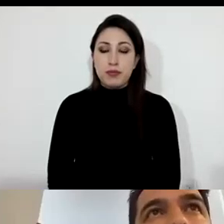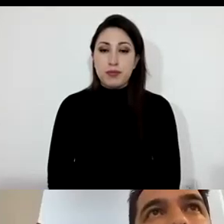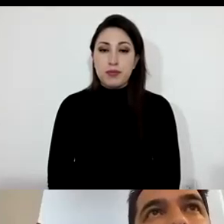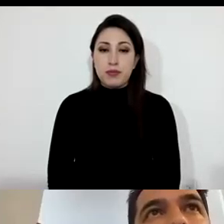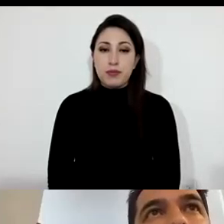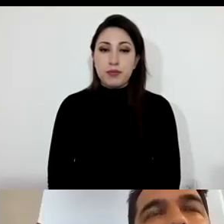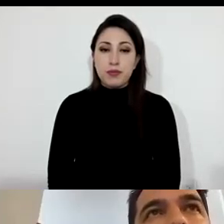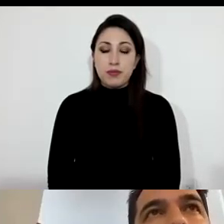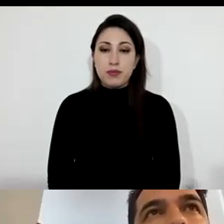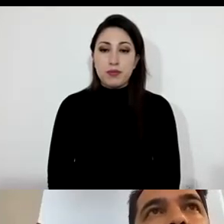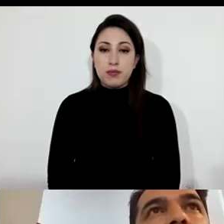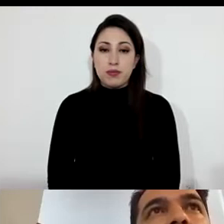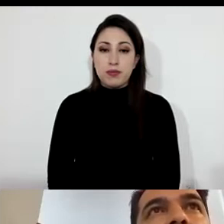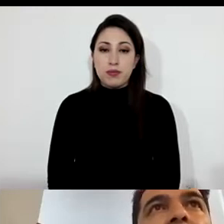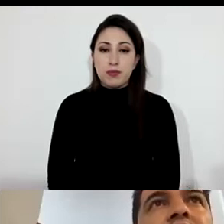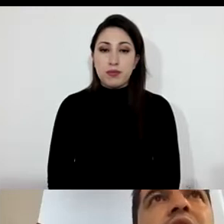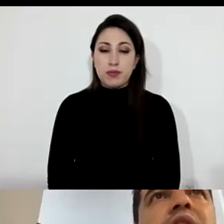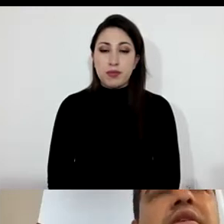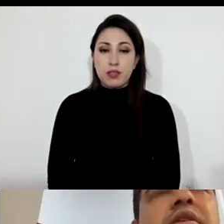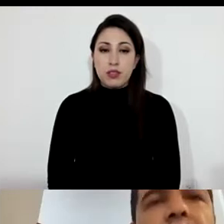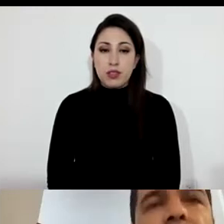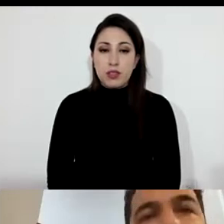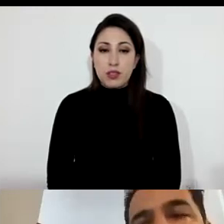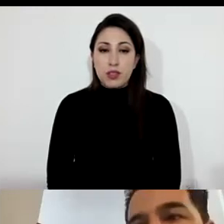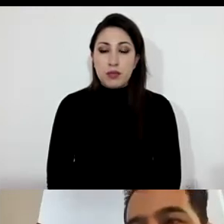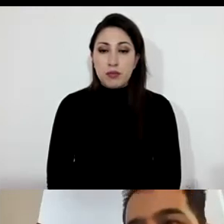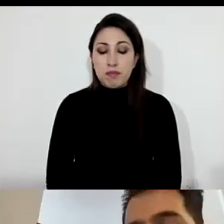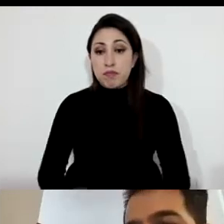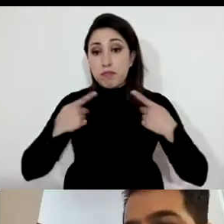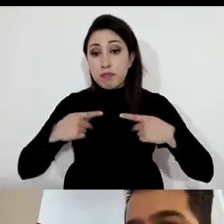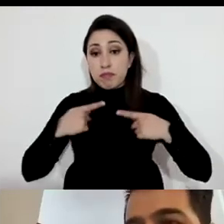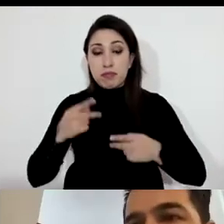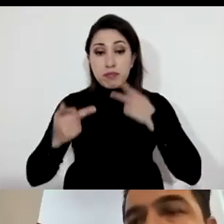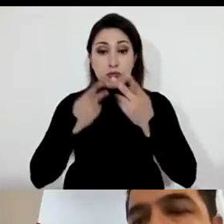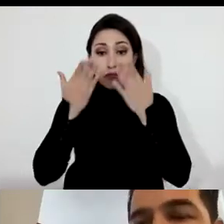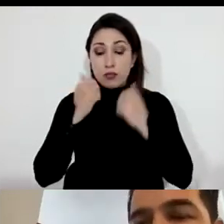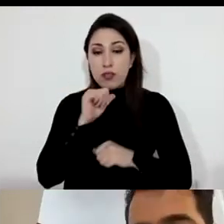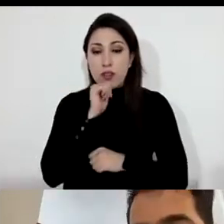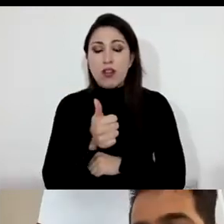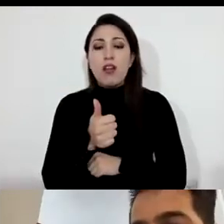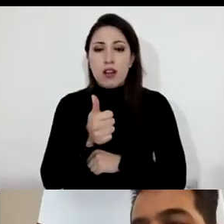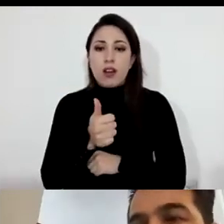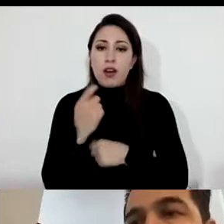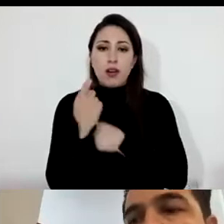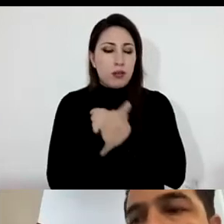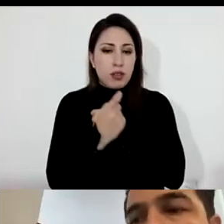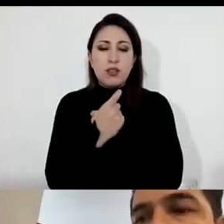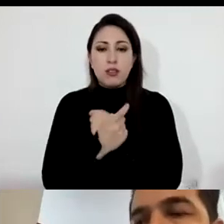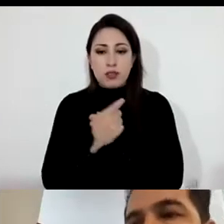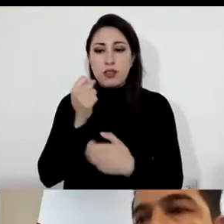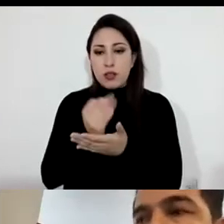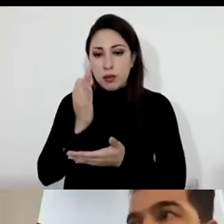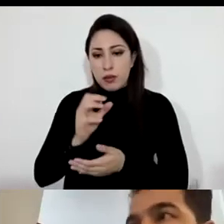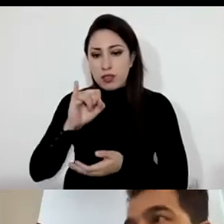Bien, al parecer y al registrar que no hay voto en contra, se estaría considerando que se aprueba por unanimidad